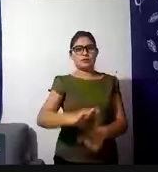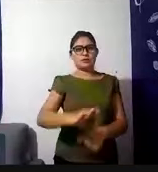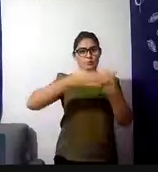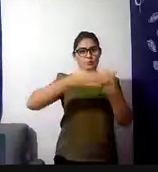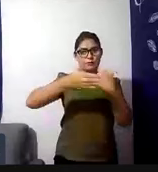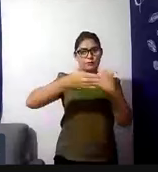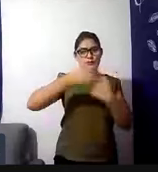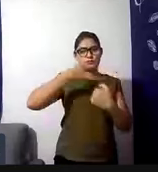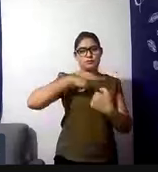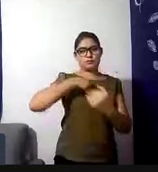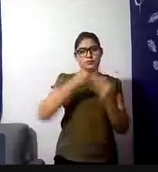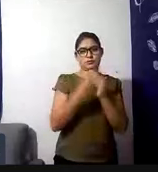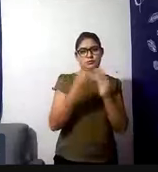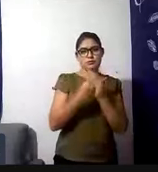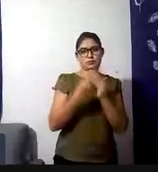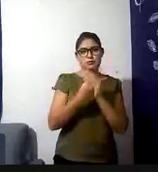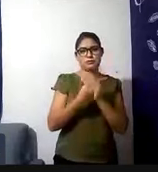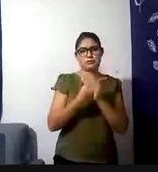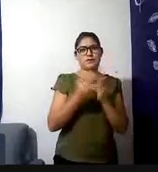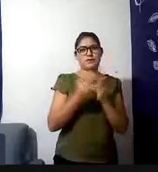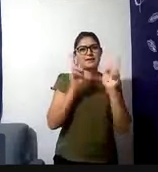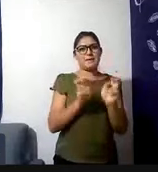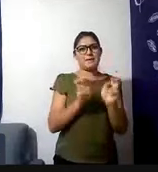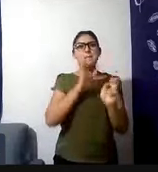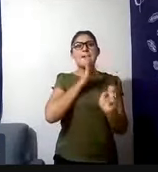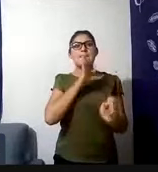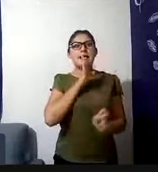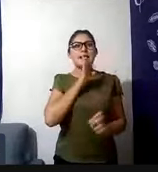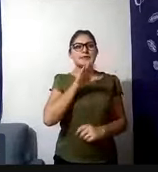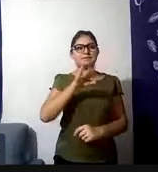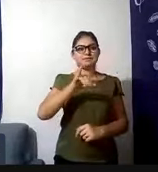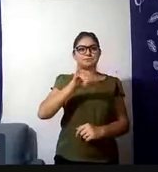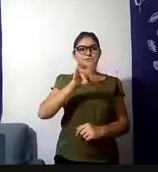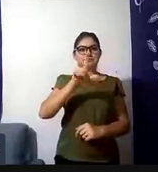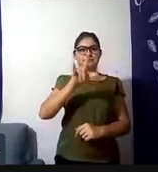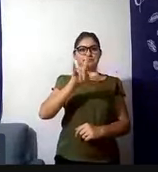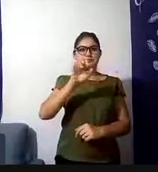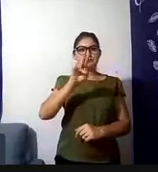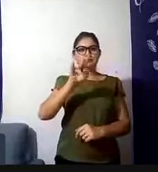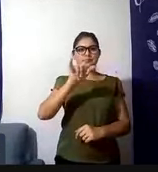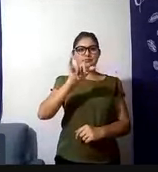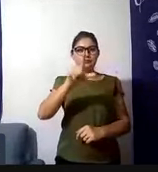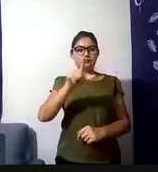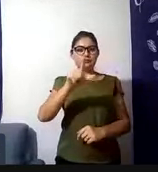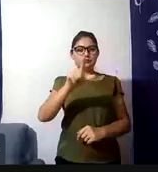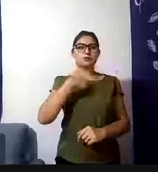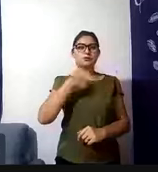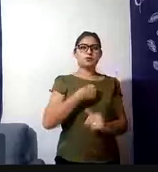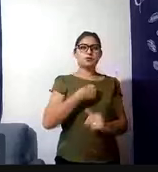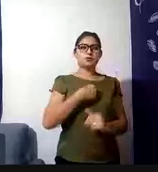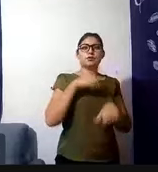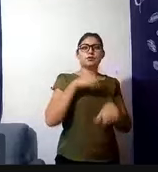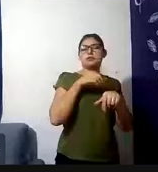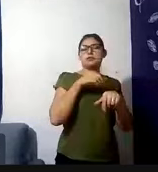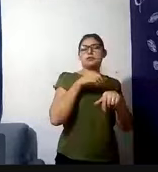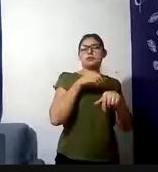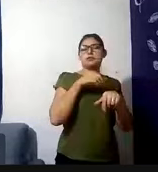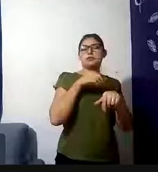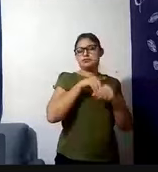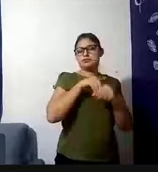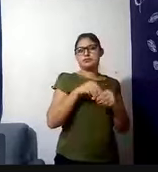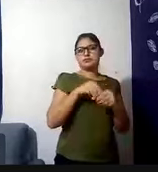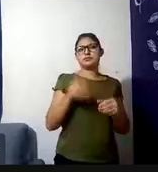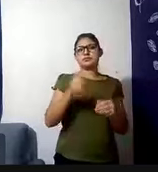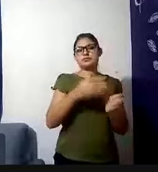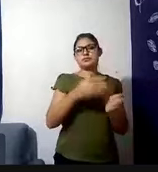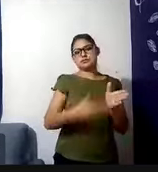Mamás Millennial. Les vamos a hacer llegar un cupón con un código de acceso permanente, que puede ser en un año, puede